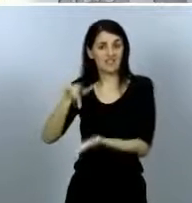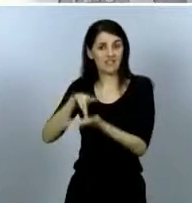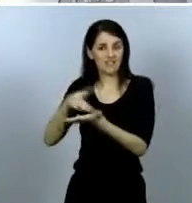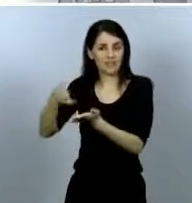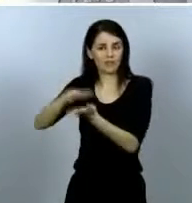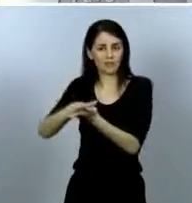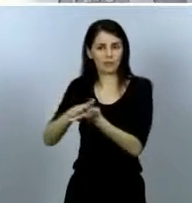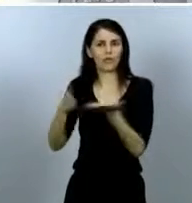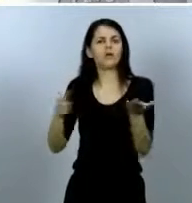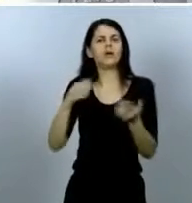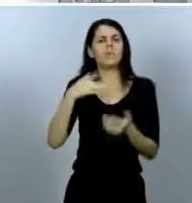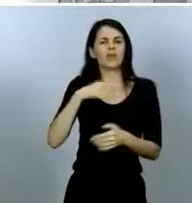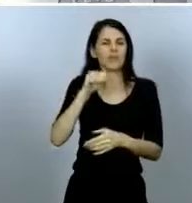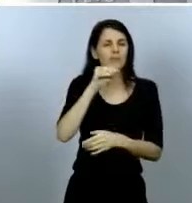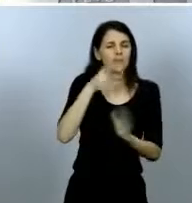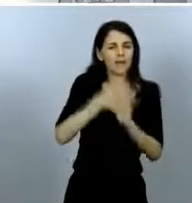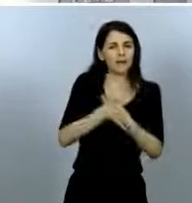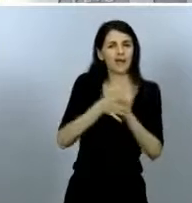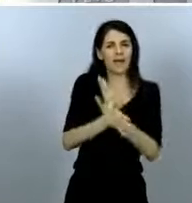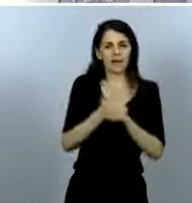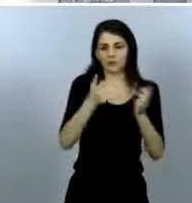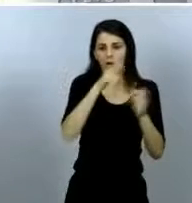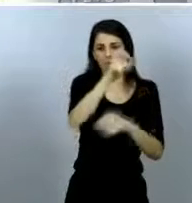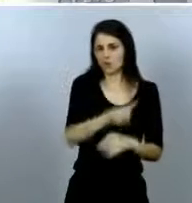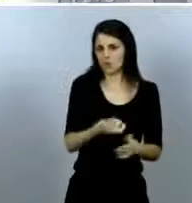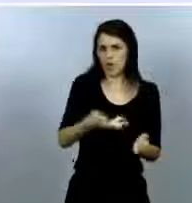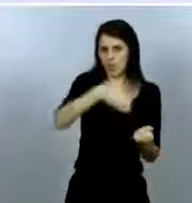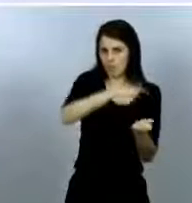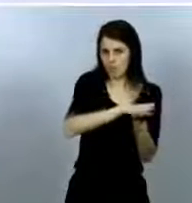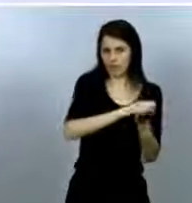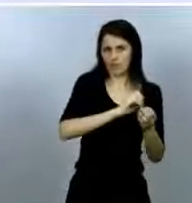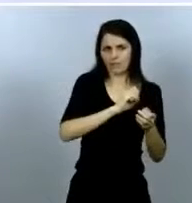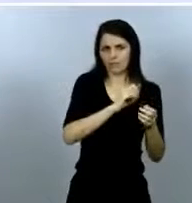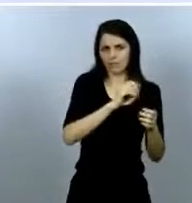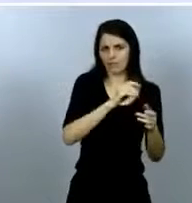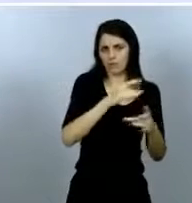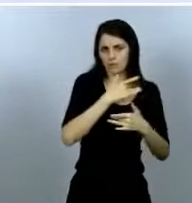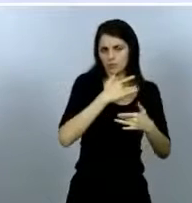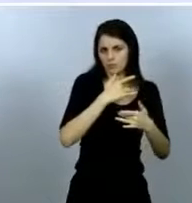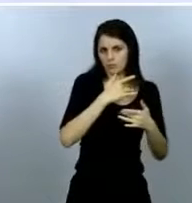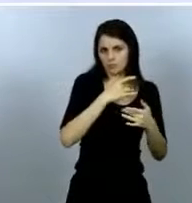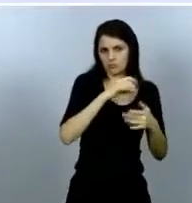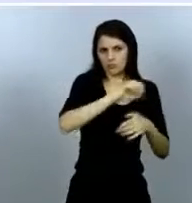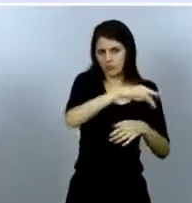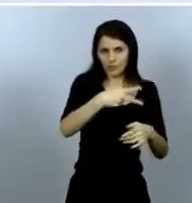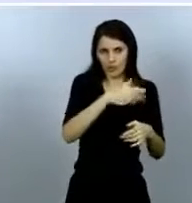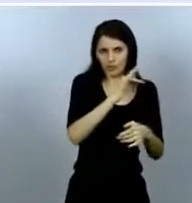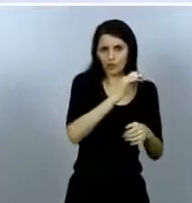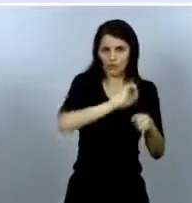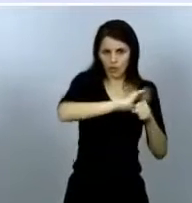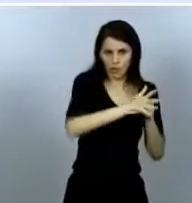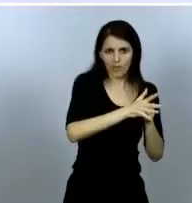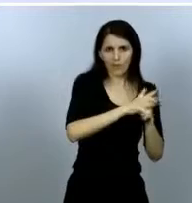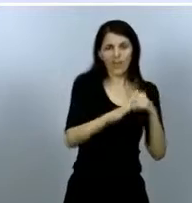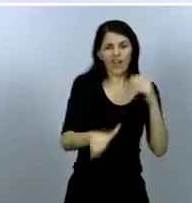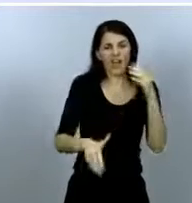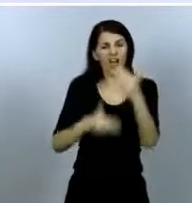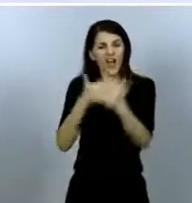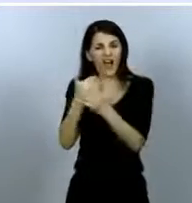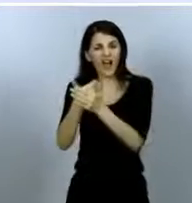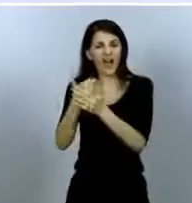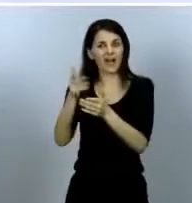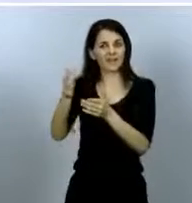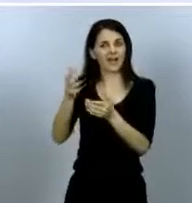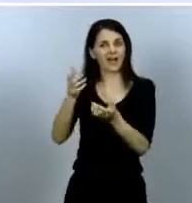fallece por kobe en un hospital hasta que ese fallecimiento se registra a la base de datos con la que el cca es elaborar sus informes